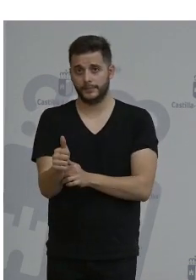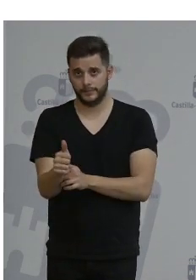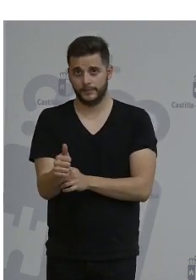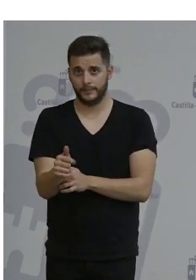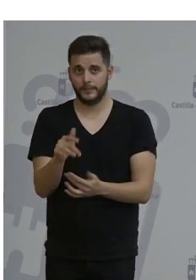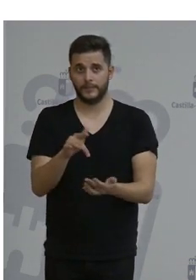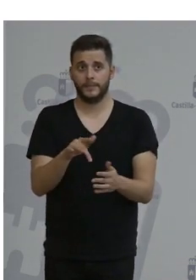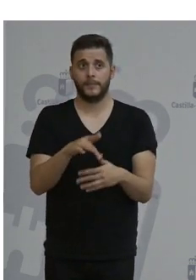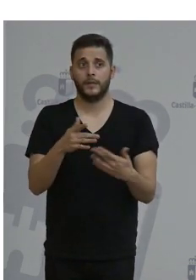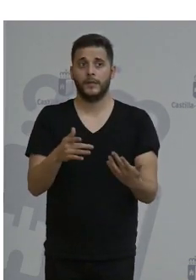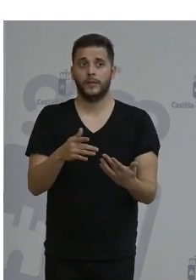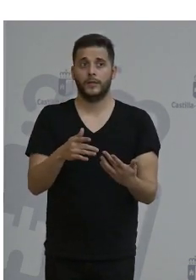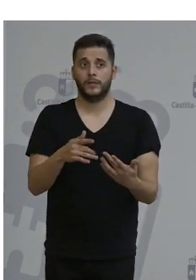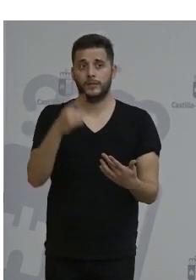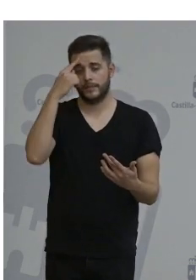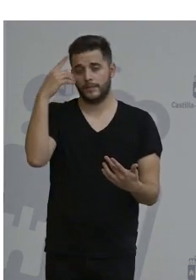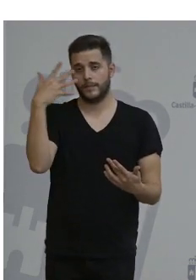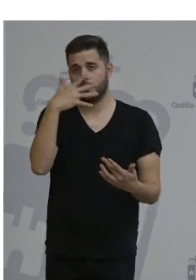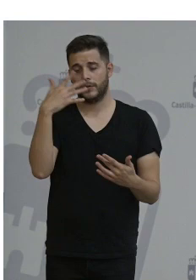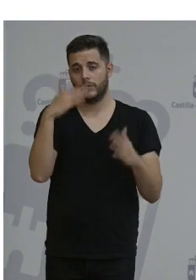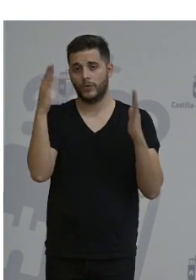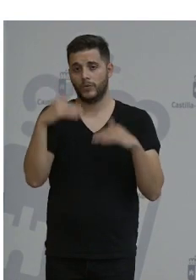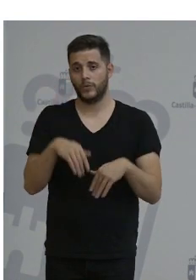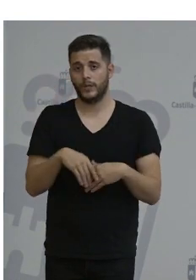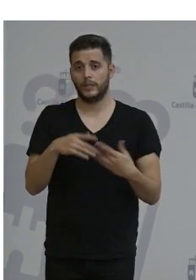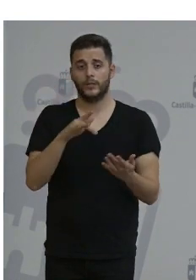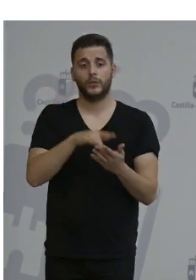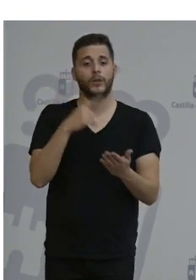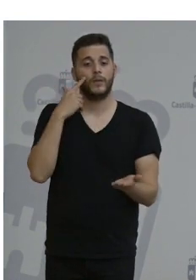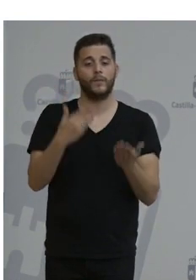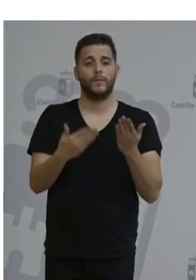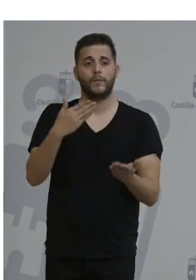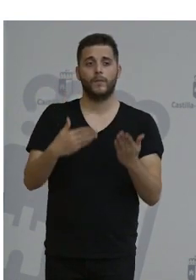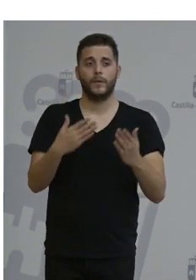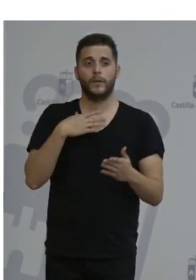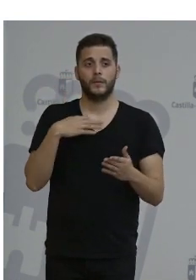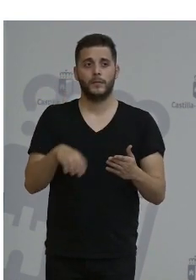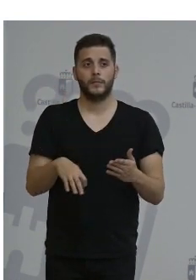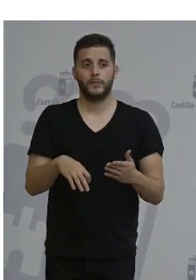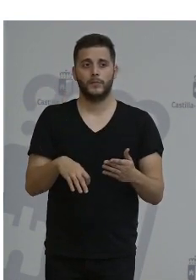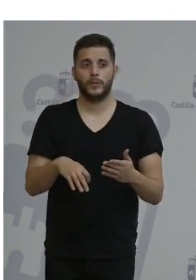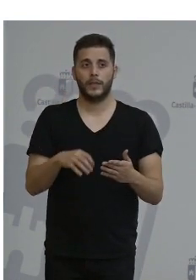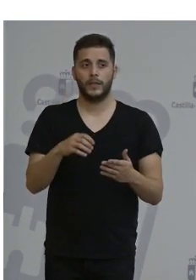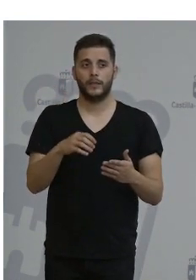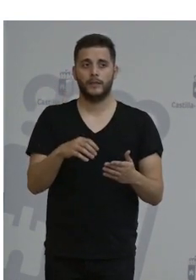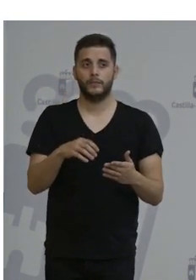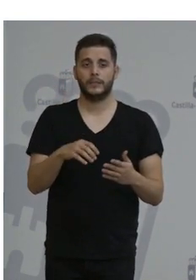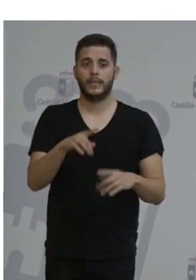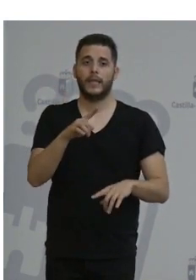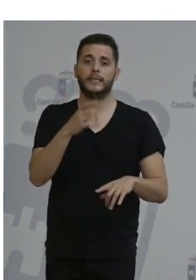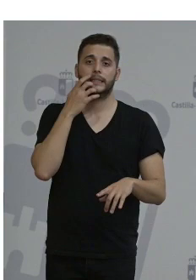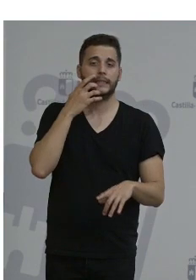sobre la del concurso sin perjuicio de que el concurso, obviamente, pueda valorar determinada experiencia